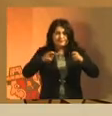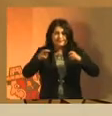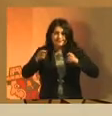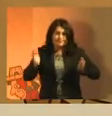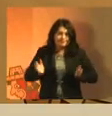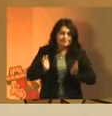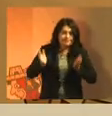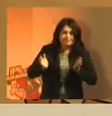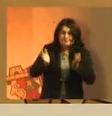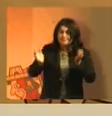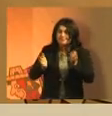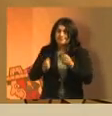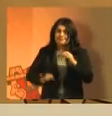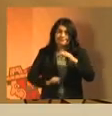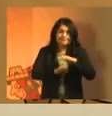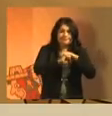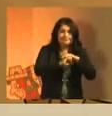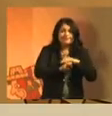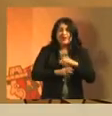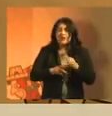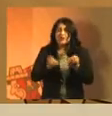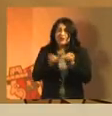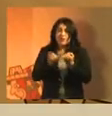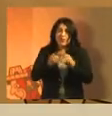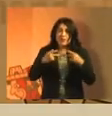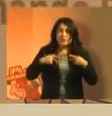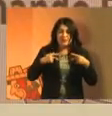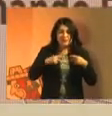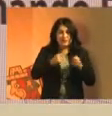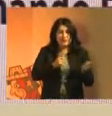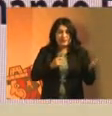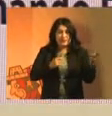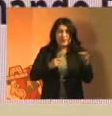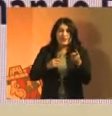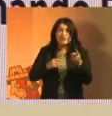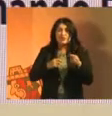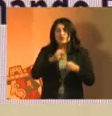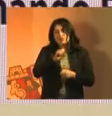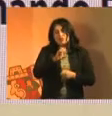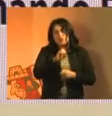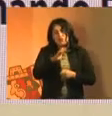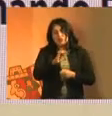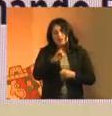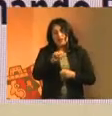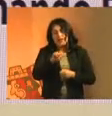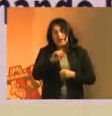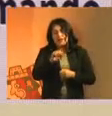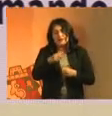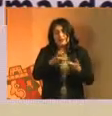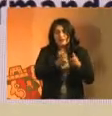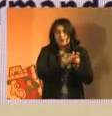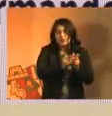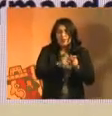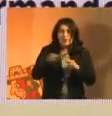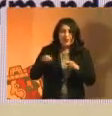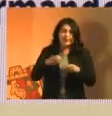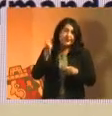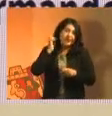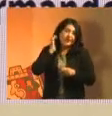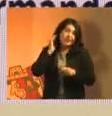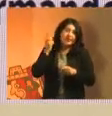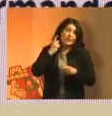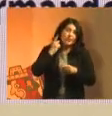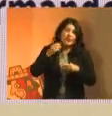la presencia de los socialistas en la cámara diputados local y finalmente por la gubernatura de yucatán